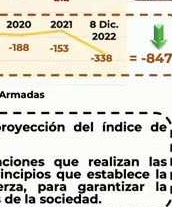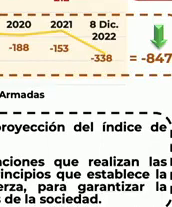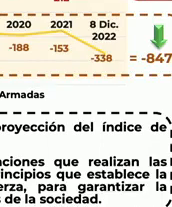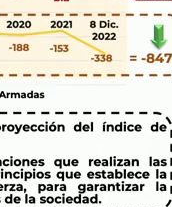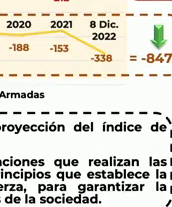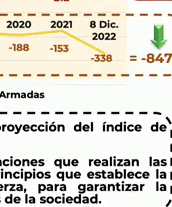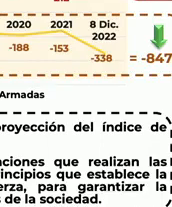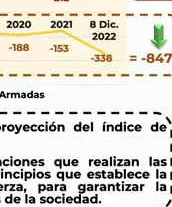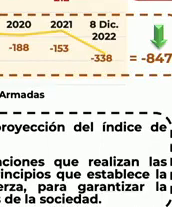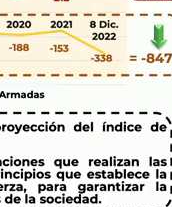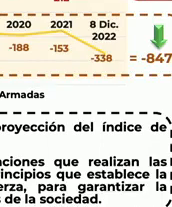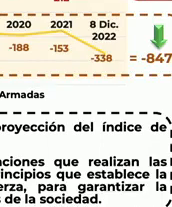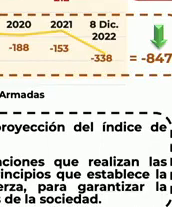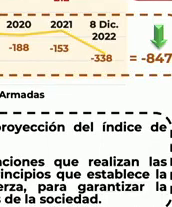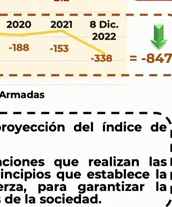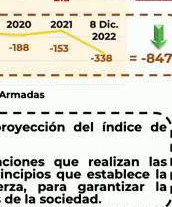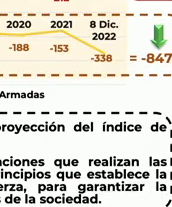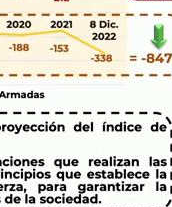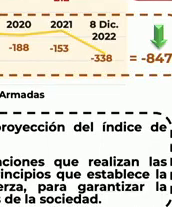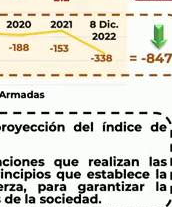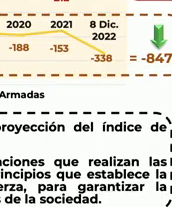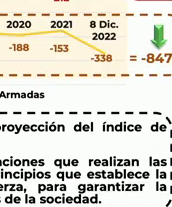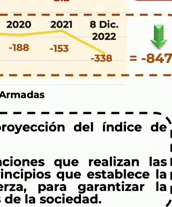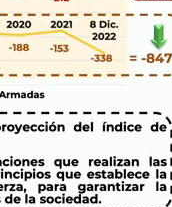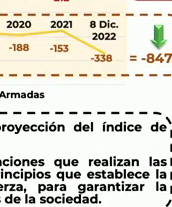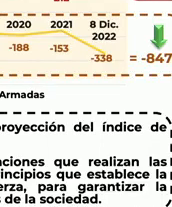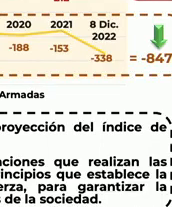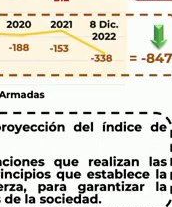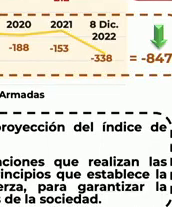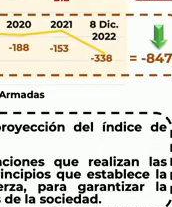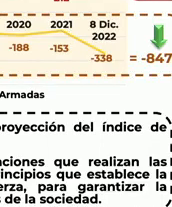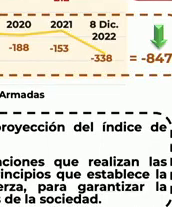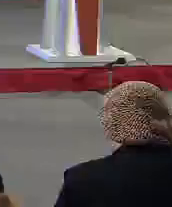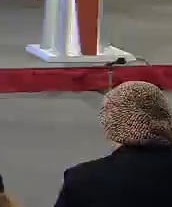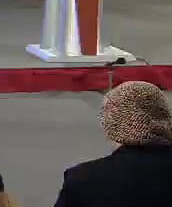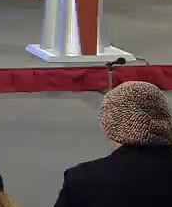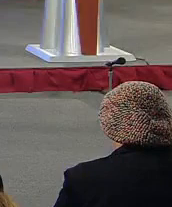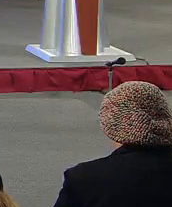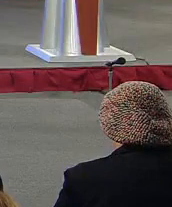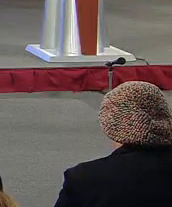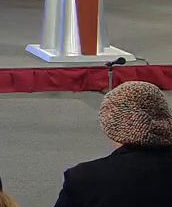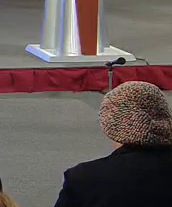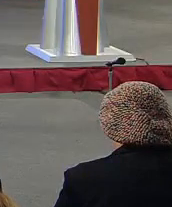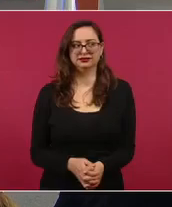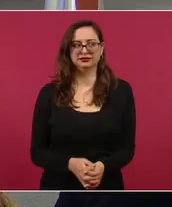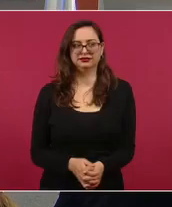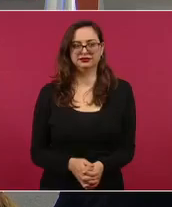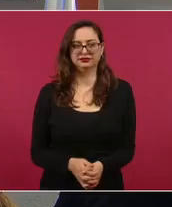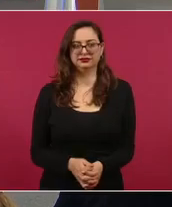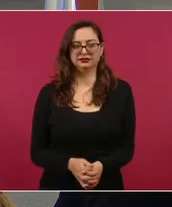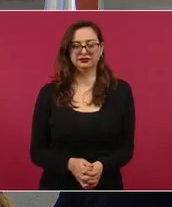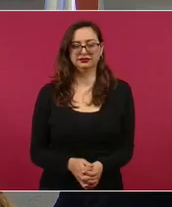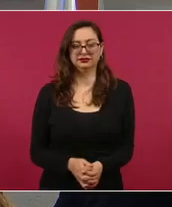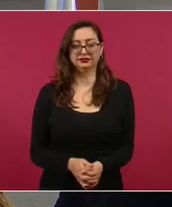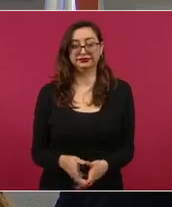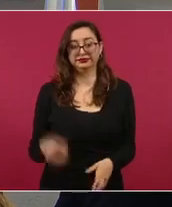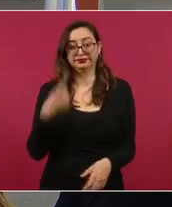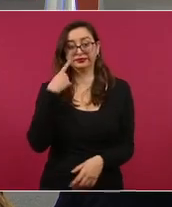ánimo de aniquilar, de masacrar. Esto es Calderón.